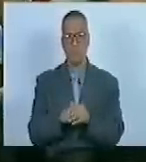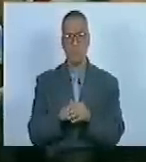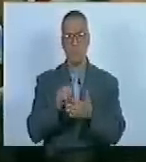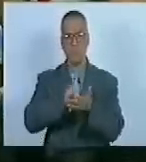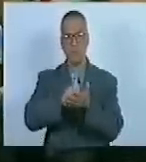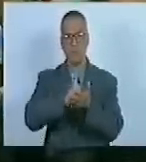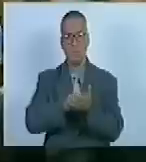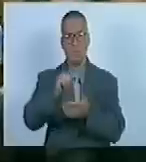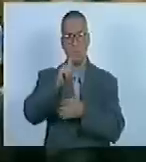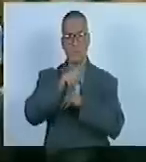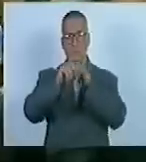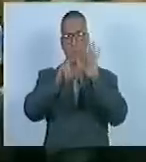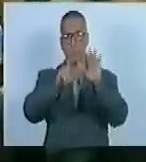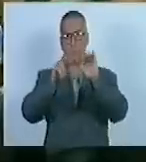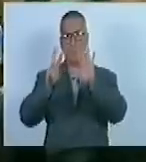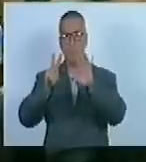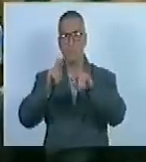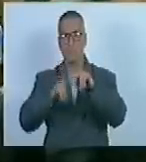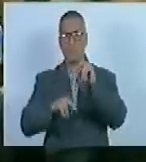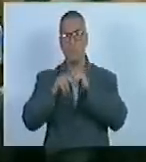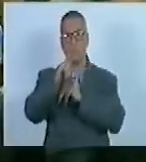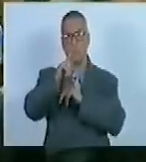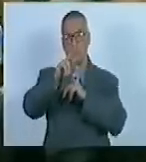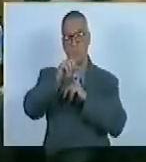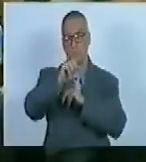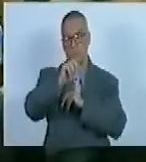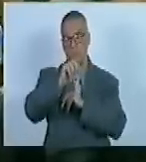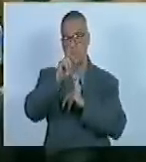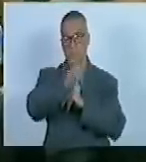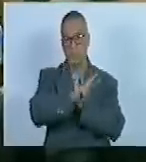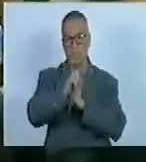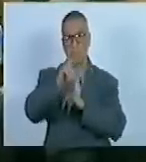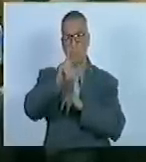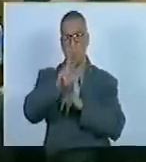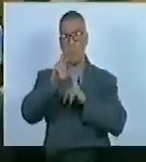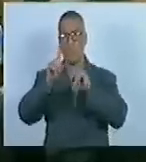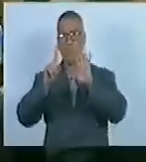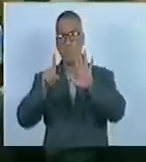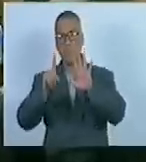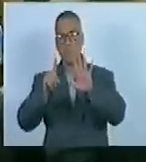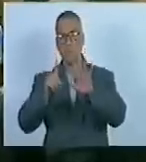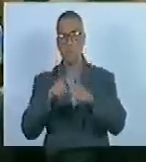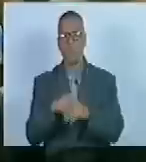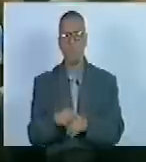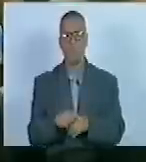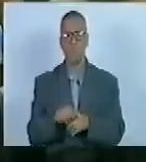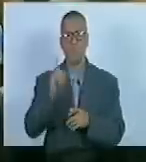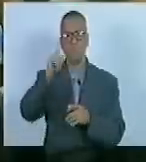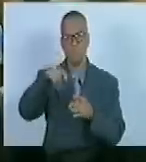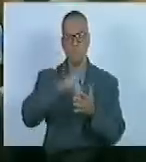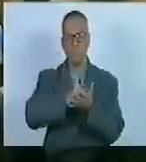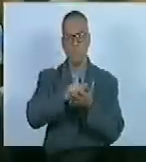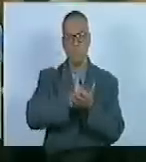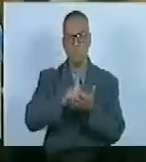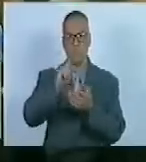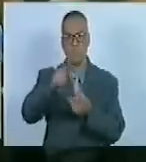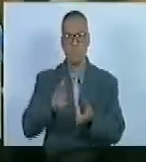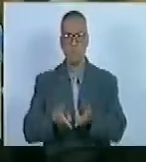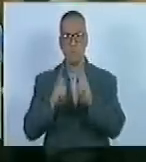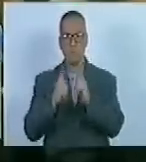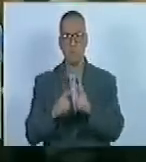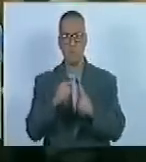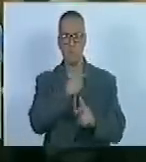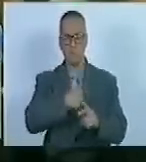el artículo 187 y 236 y que nos va a permitir autorizar al